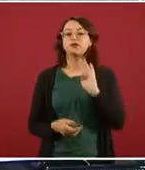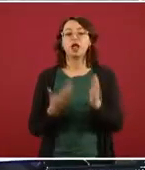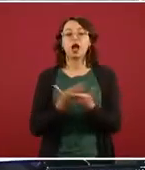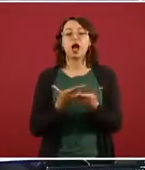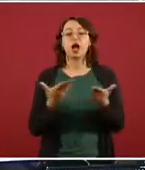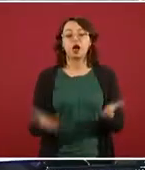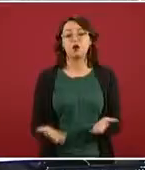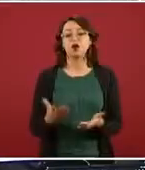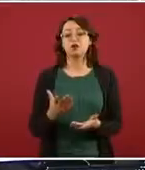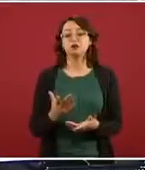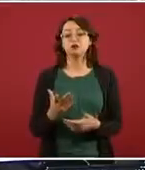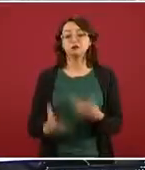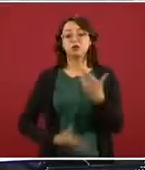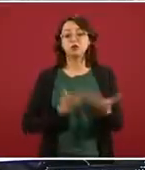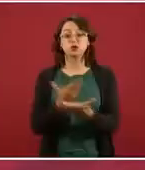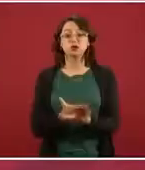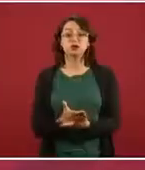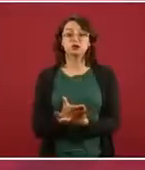una controversia